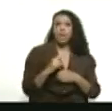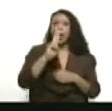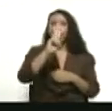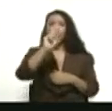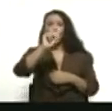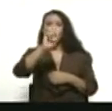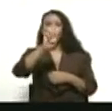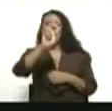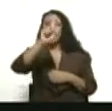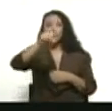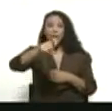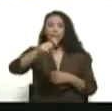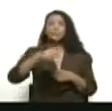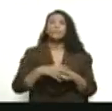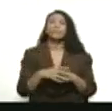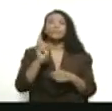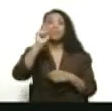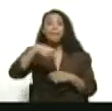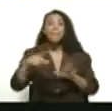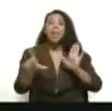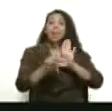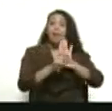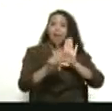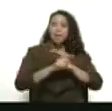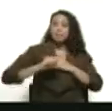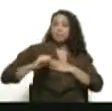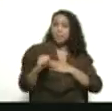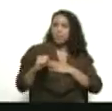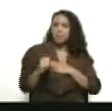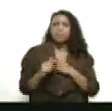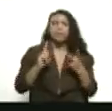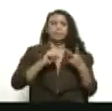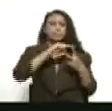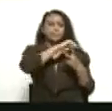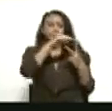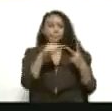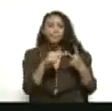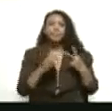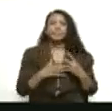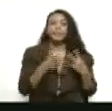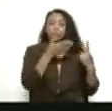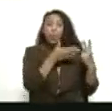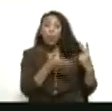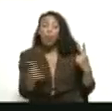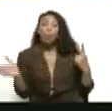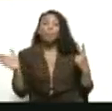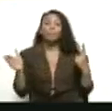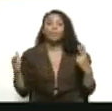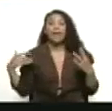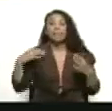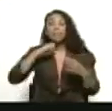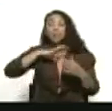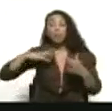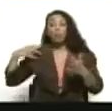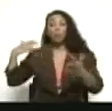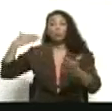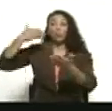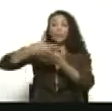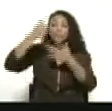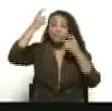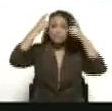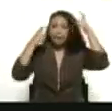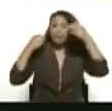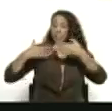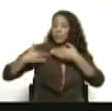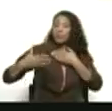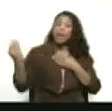ley de policía que se gesta durante el mandato histórico del comandante